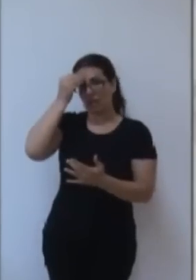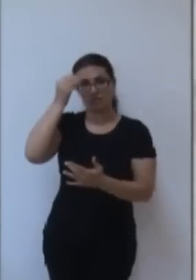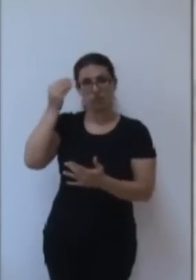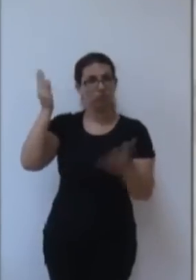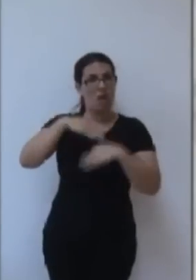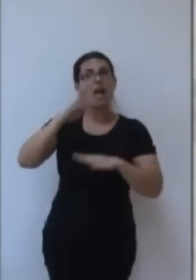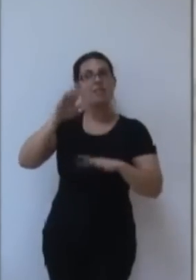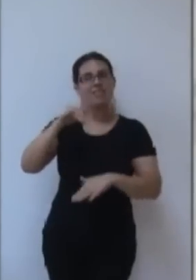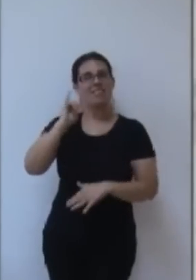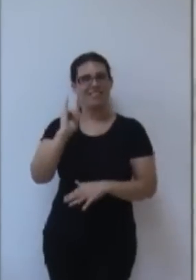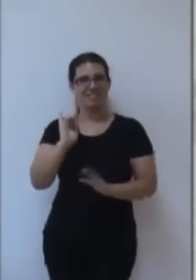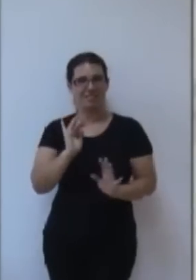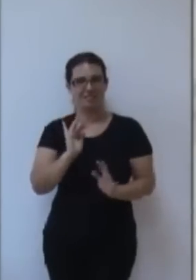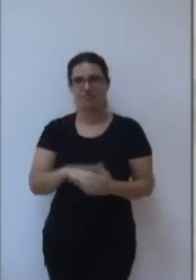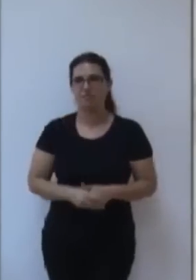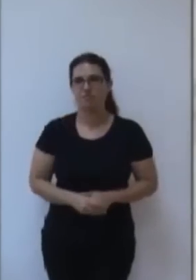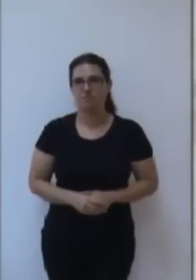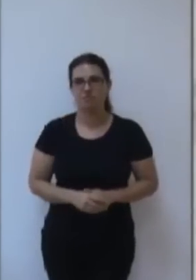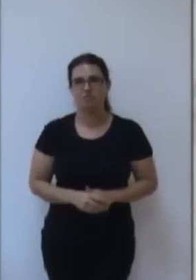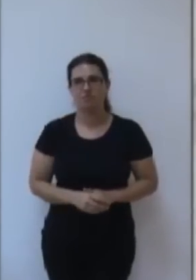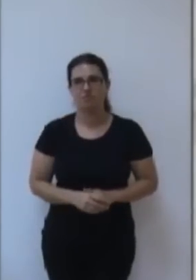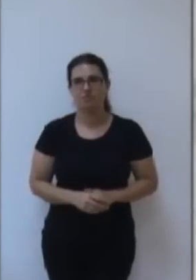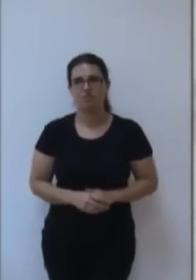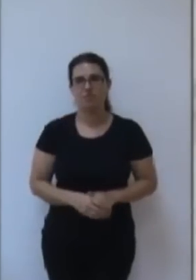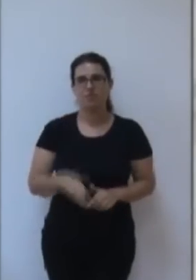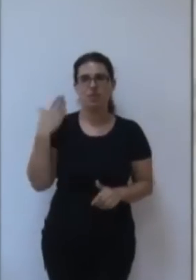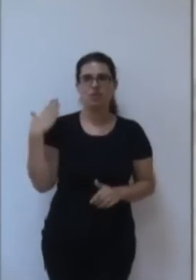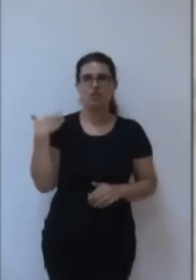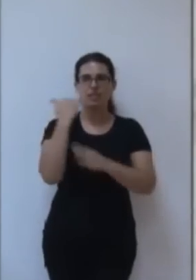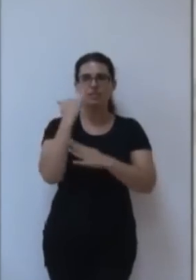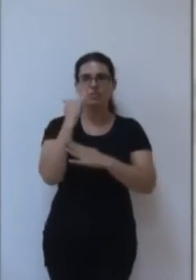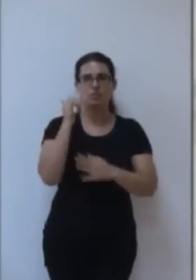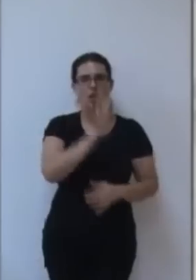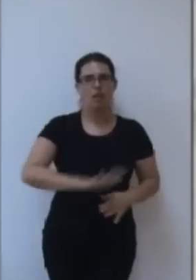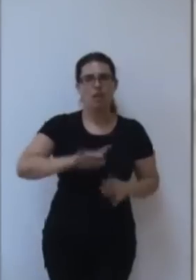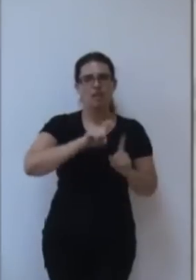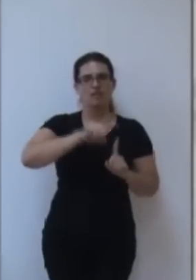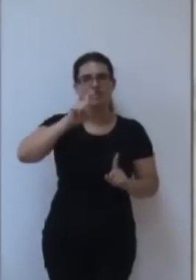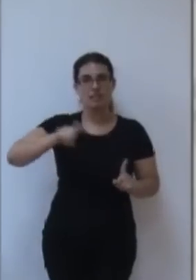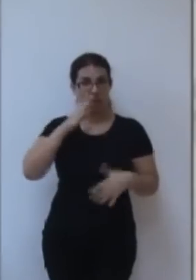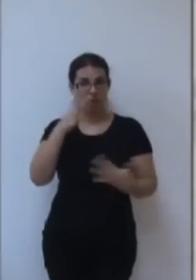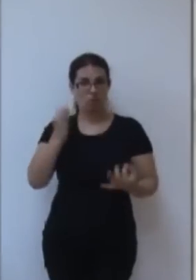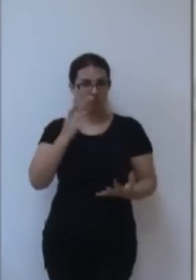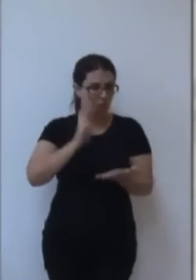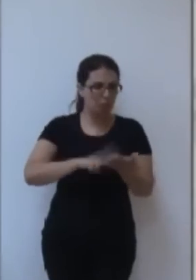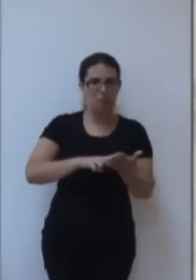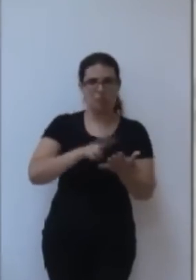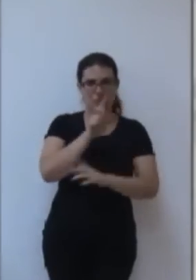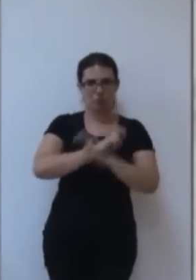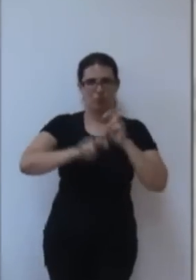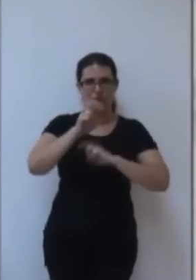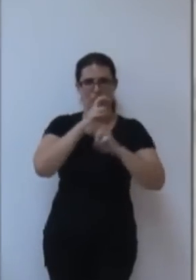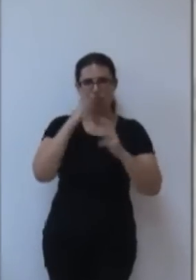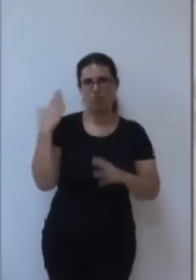intelectual, pero no sabes. Otro día el Instituto Nacional de Estadística, lo estaba recuperando ahora mismo, publicó un